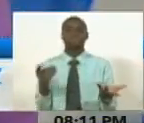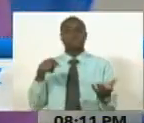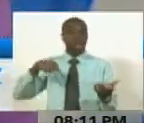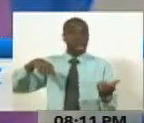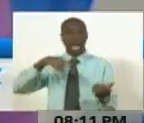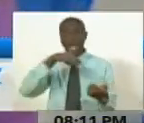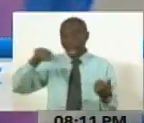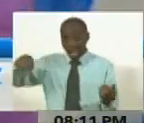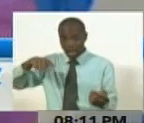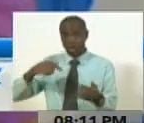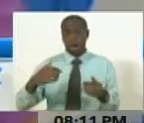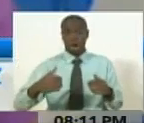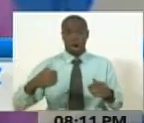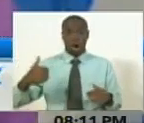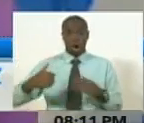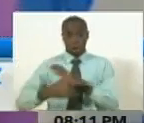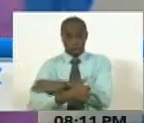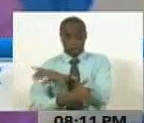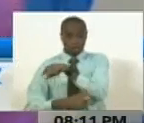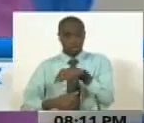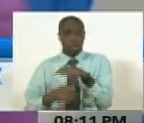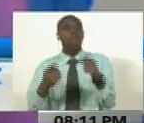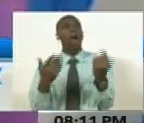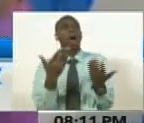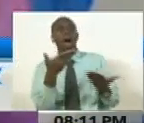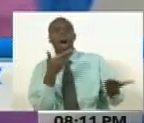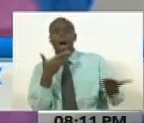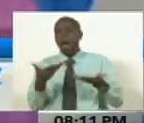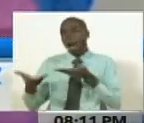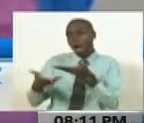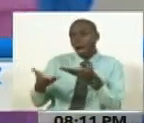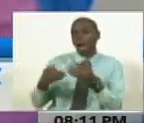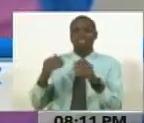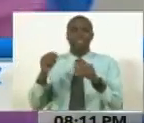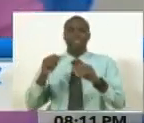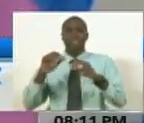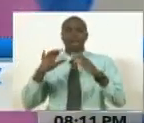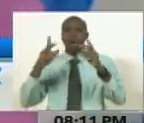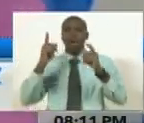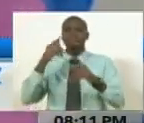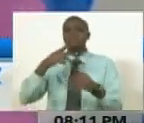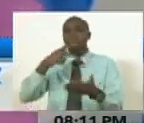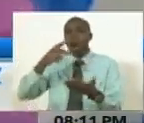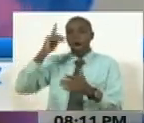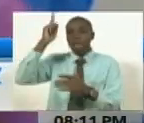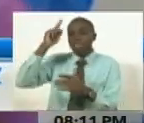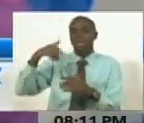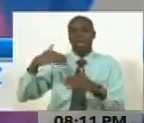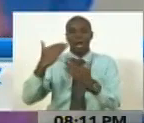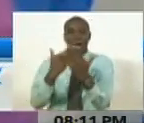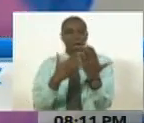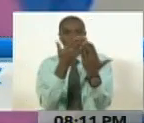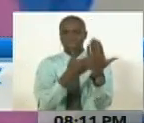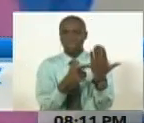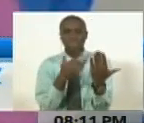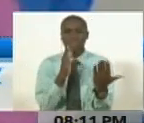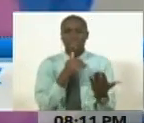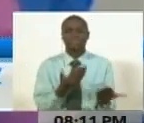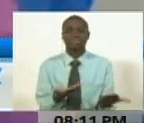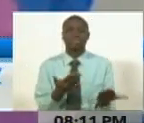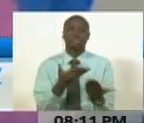mecanismos de negociación política, diplomáticos contemplados en la carta democrática. Lo que